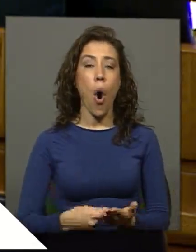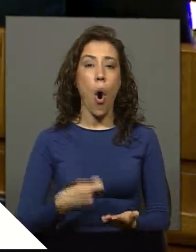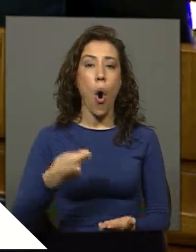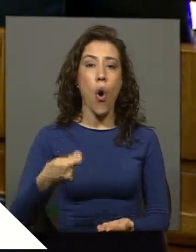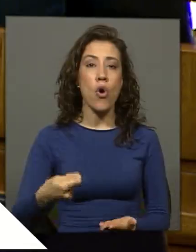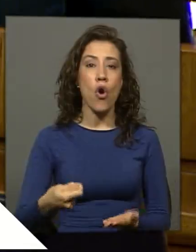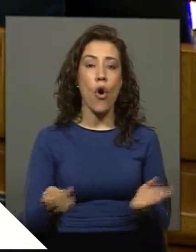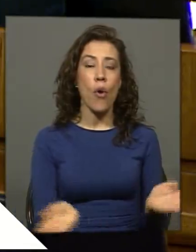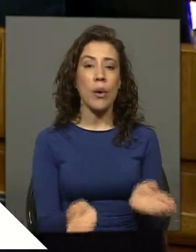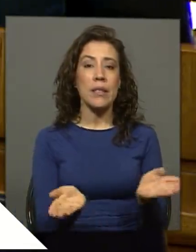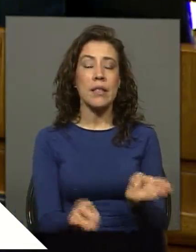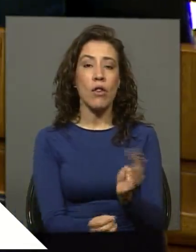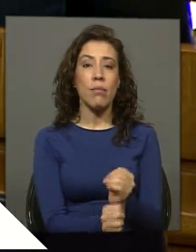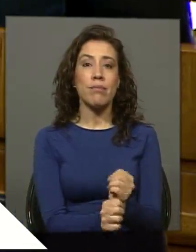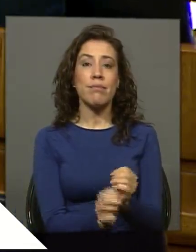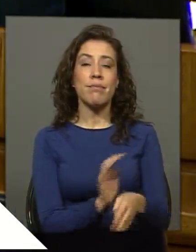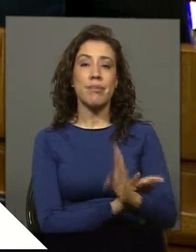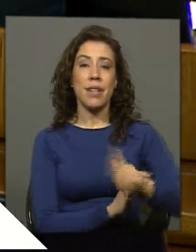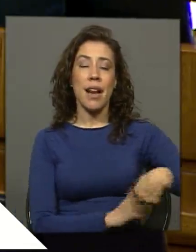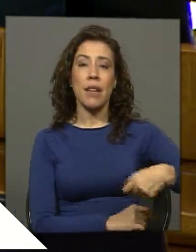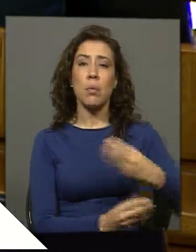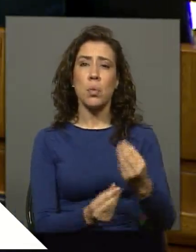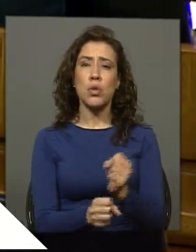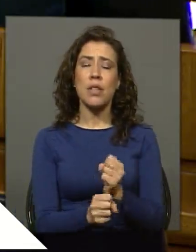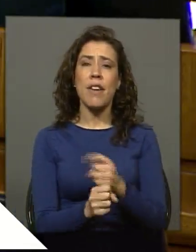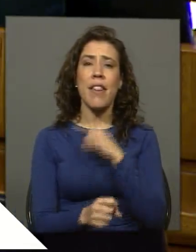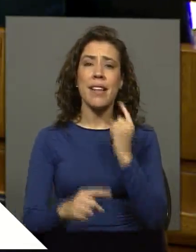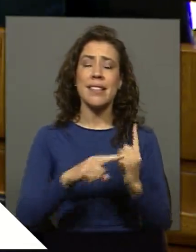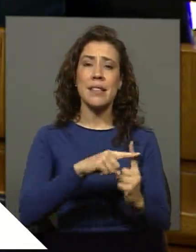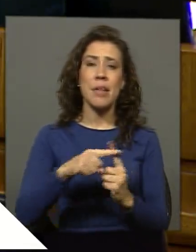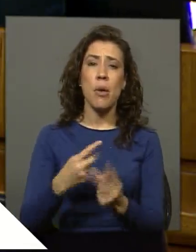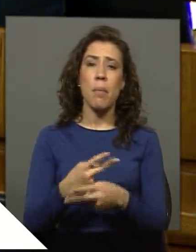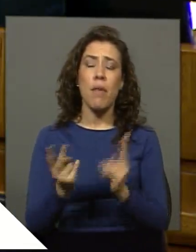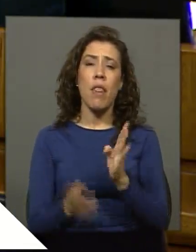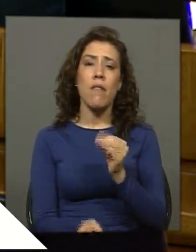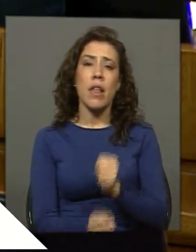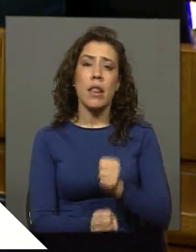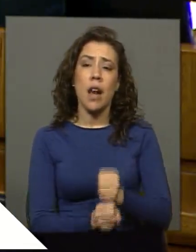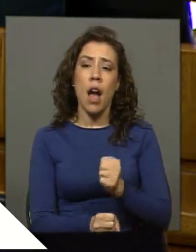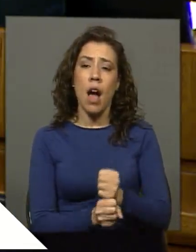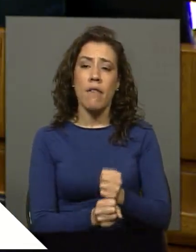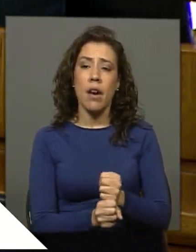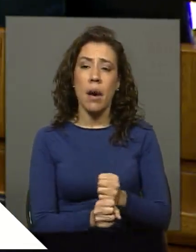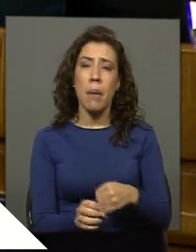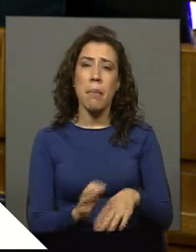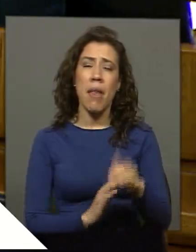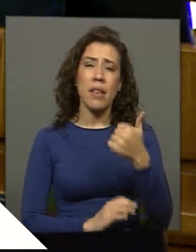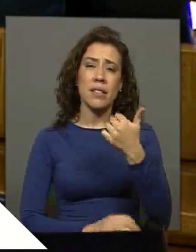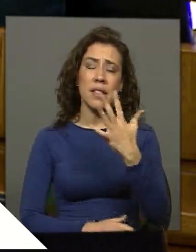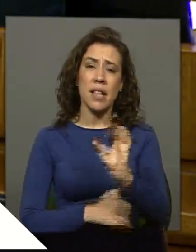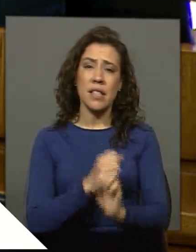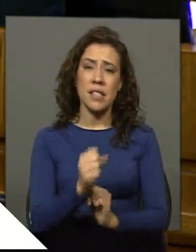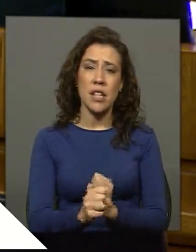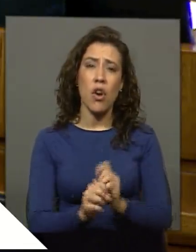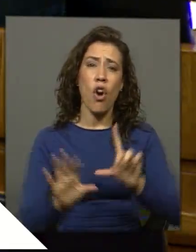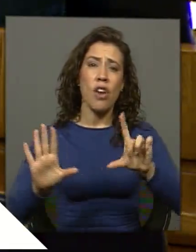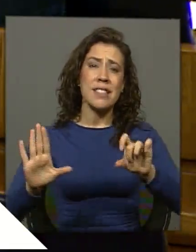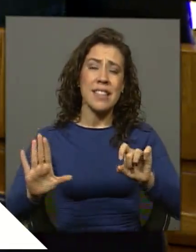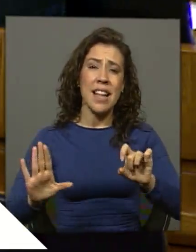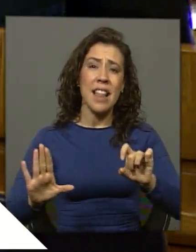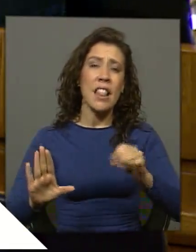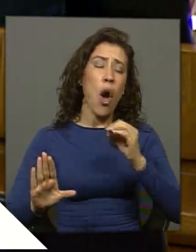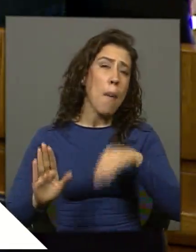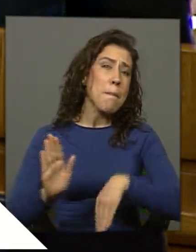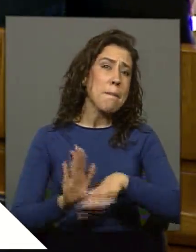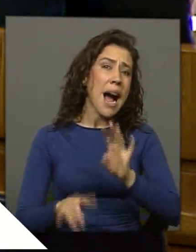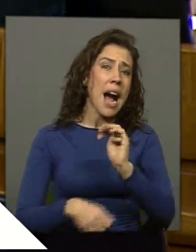hoy día son muchos los trabajadores de los cementerios públicos que tienen que trabajar sobre los 65 los 70 e incluso